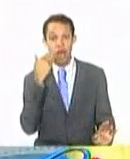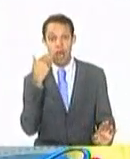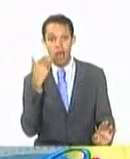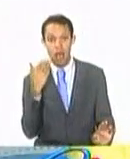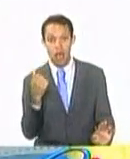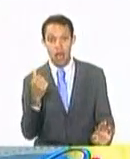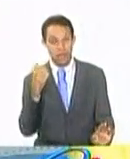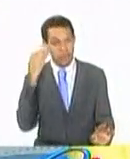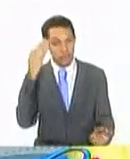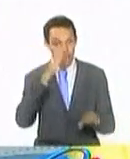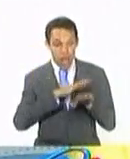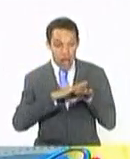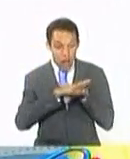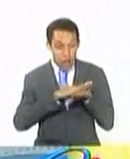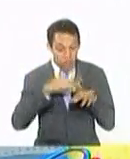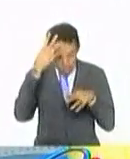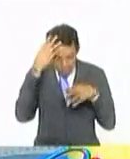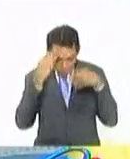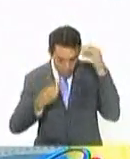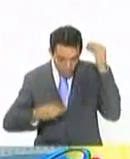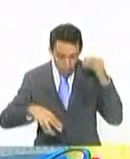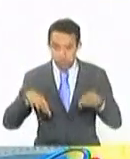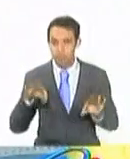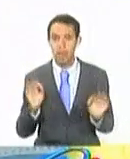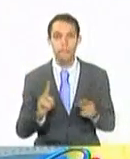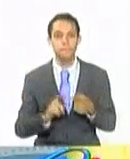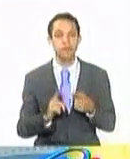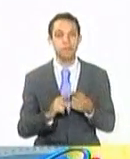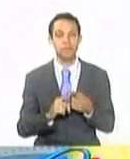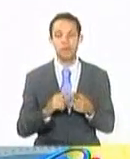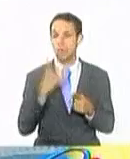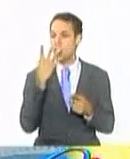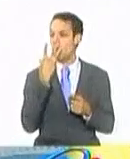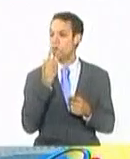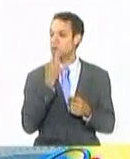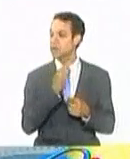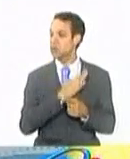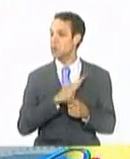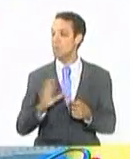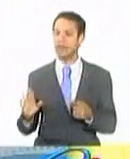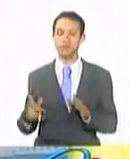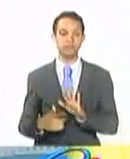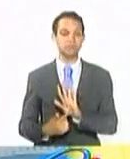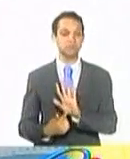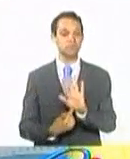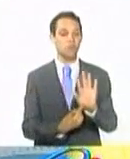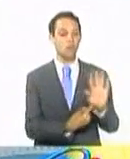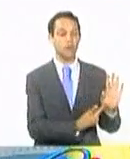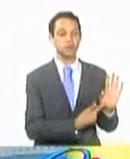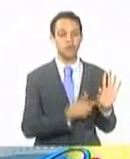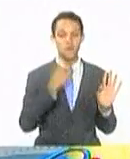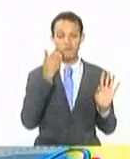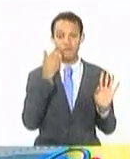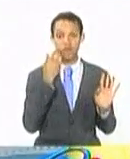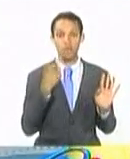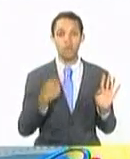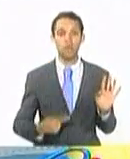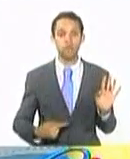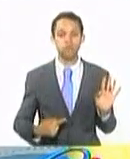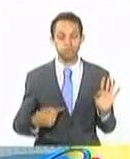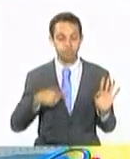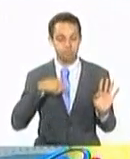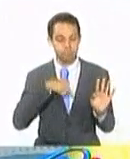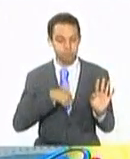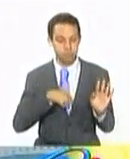quedar calva para ella primó la parte estética que su vida